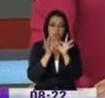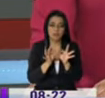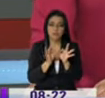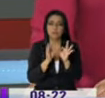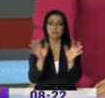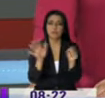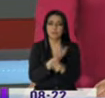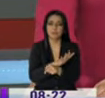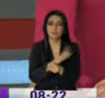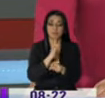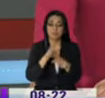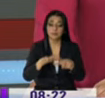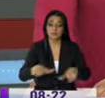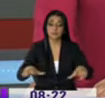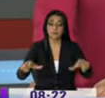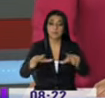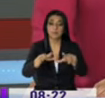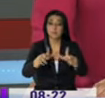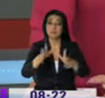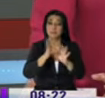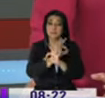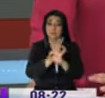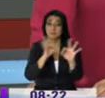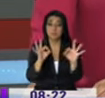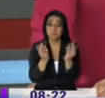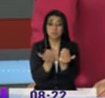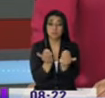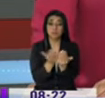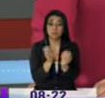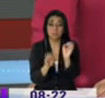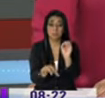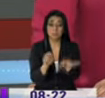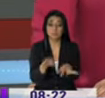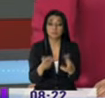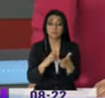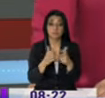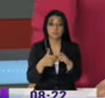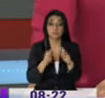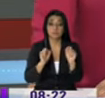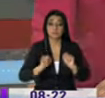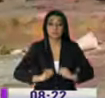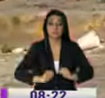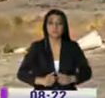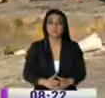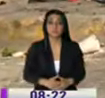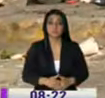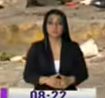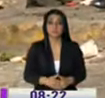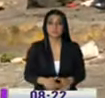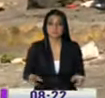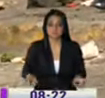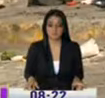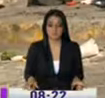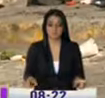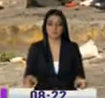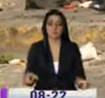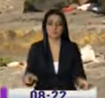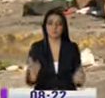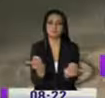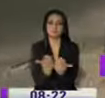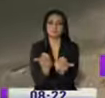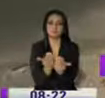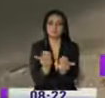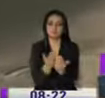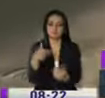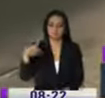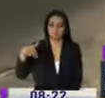para limpiar una zona donde se acumula basura que provoca múltiples problemas. Una vereda llena de basura provoca que el caminar